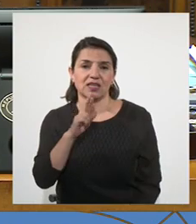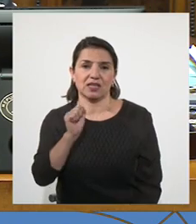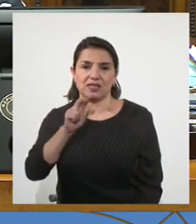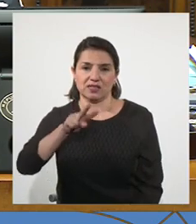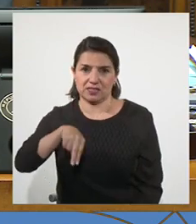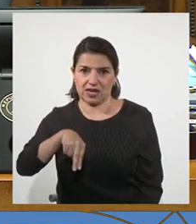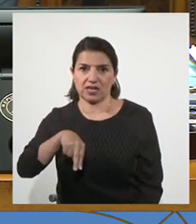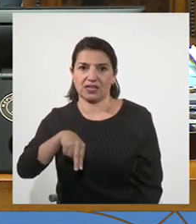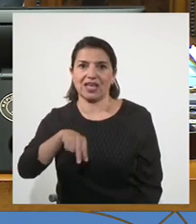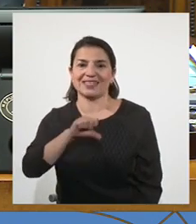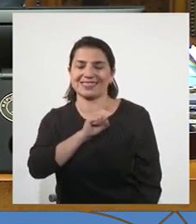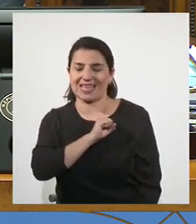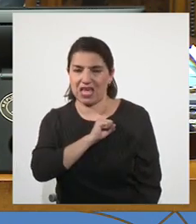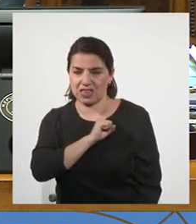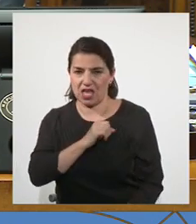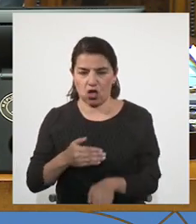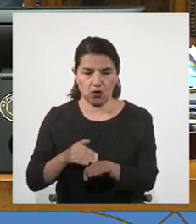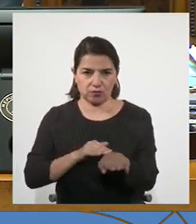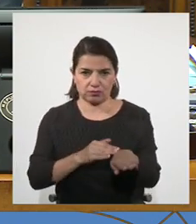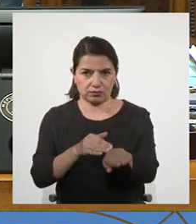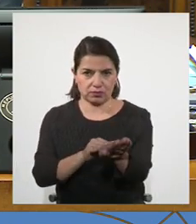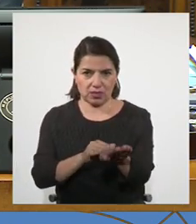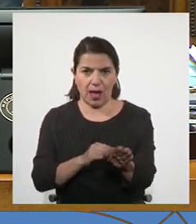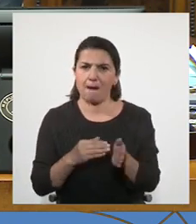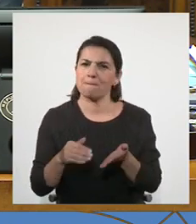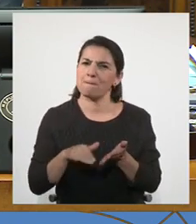en la página 7